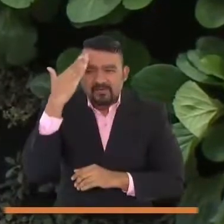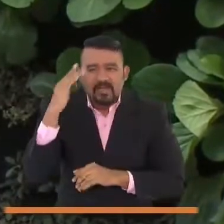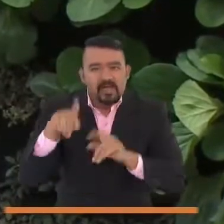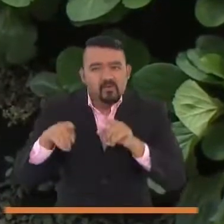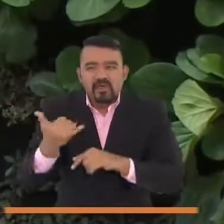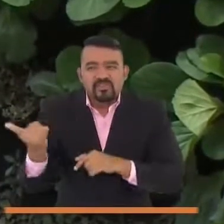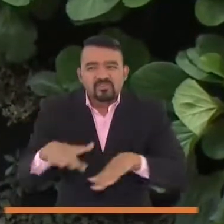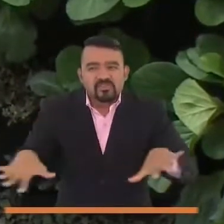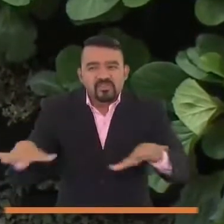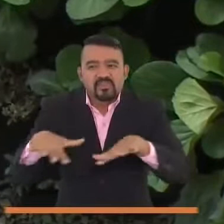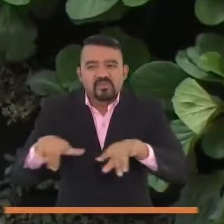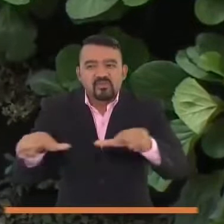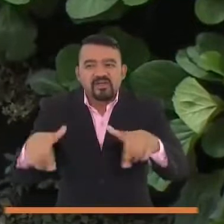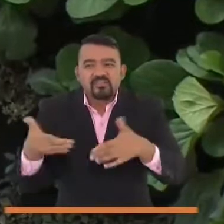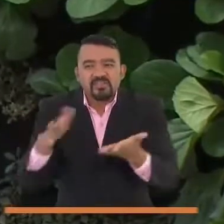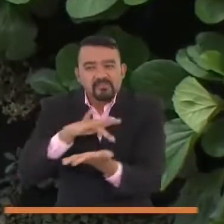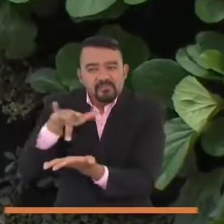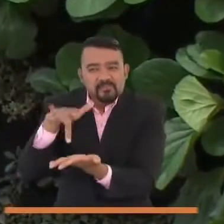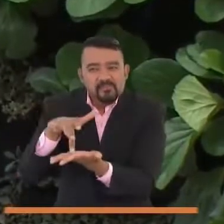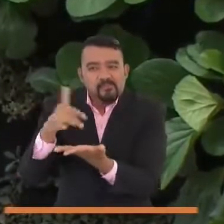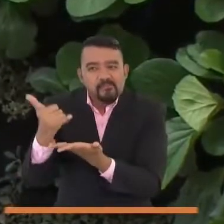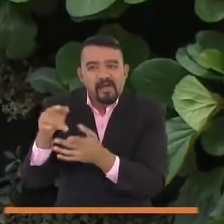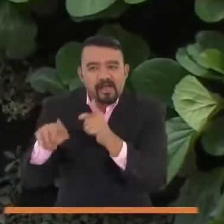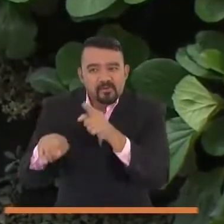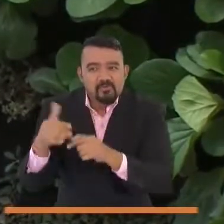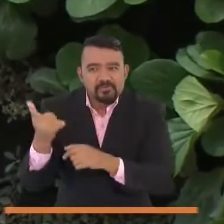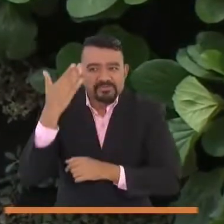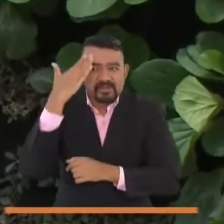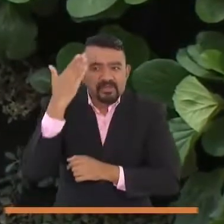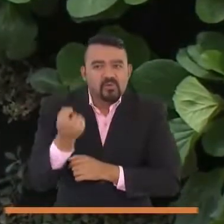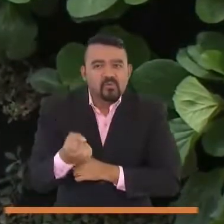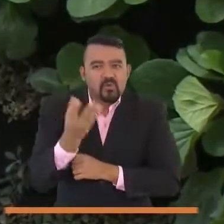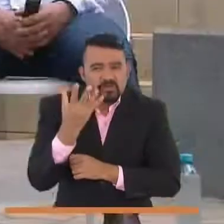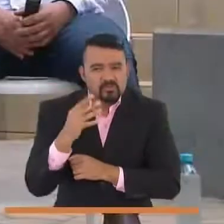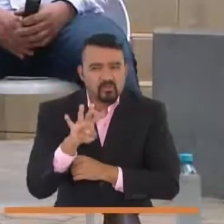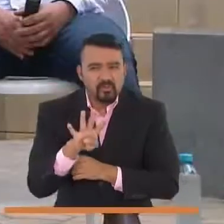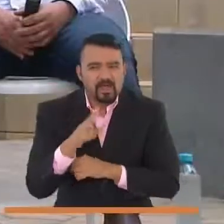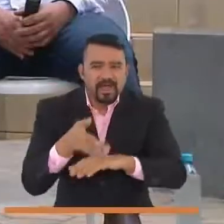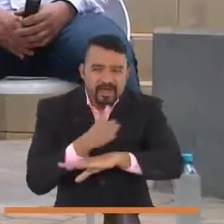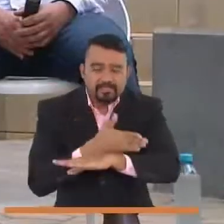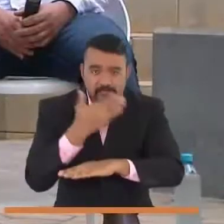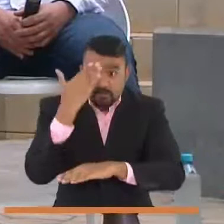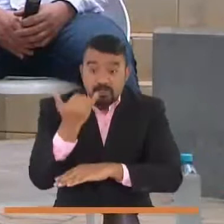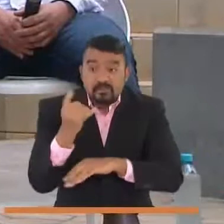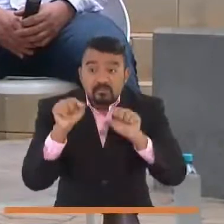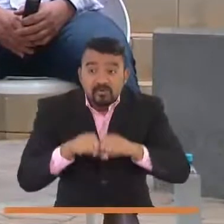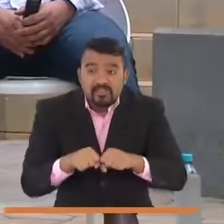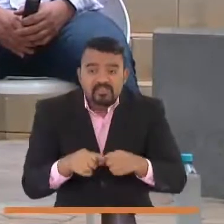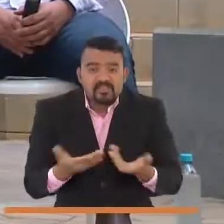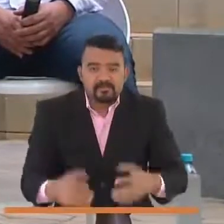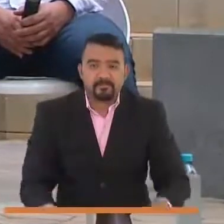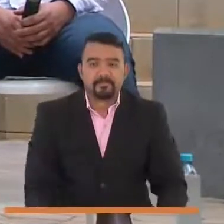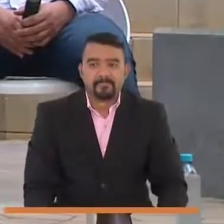parquecitos infantiles que ya se han entregado, porque son 4. Luisa, también recordarle a la comunidad, o más bien mencionarle